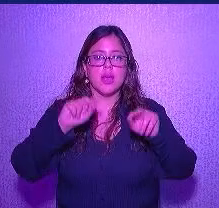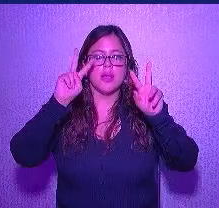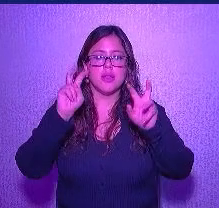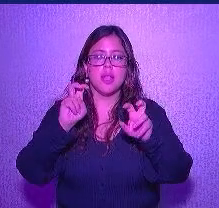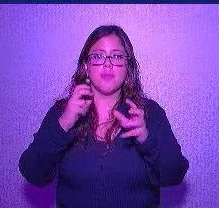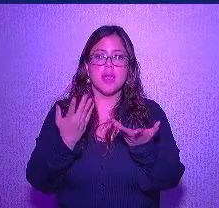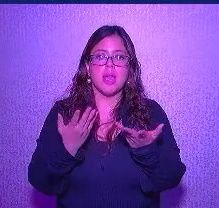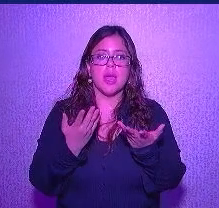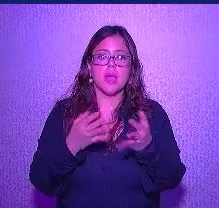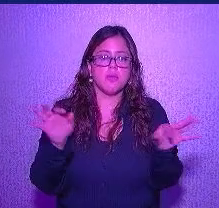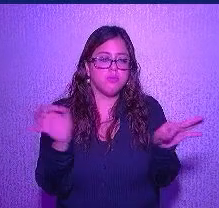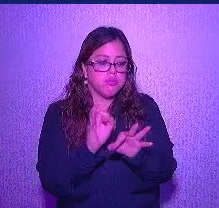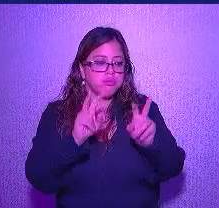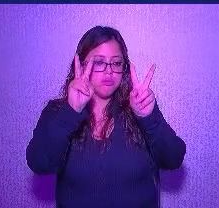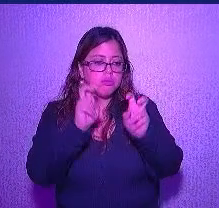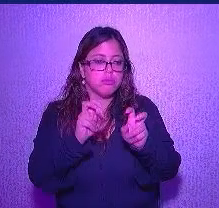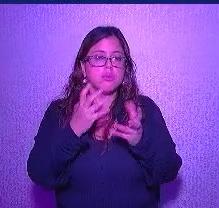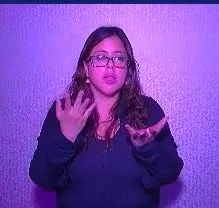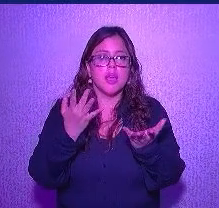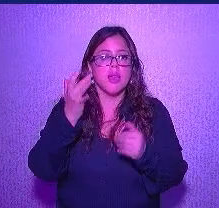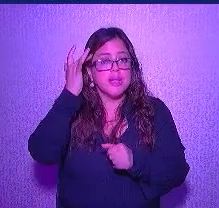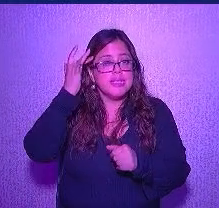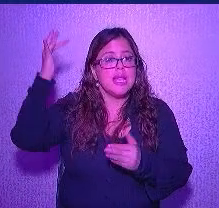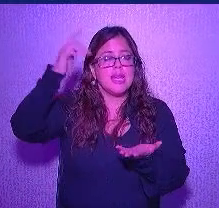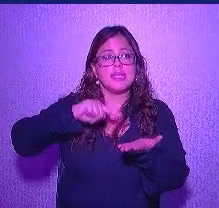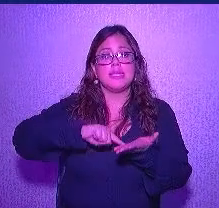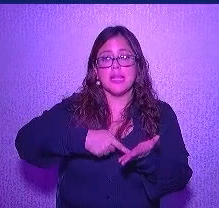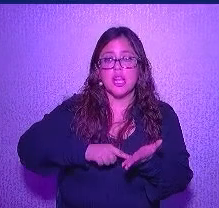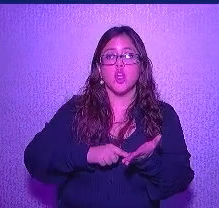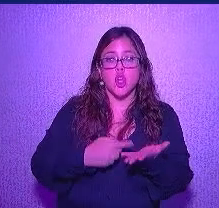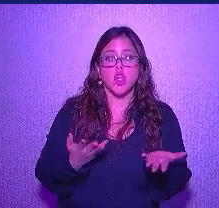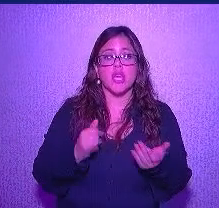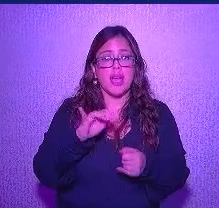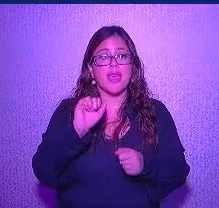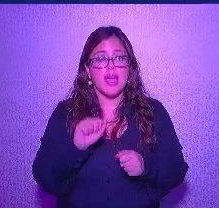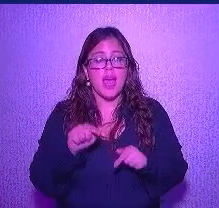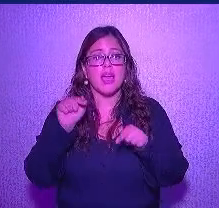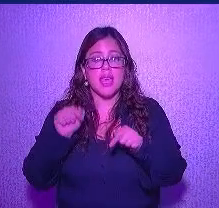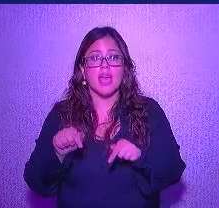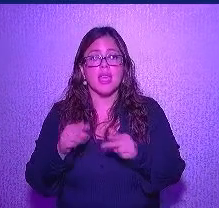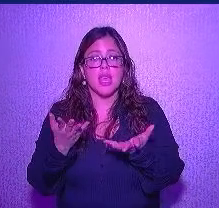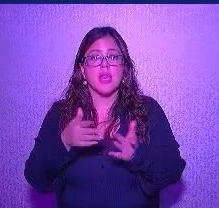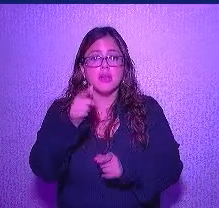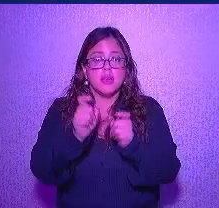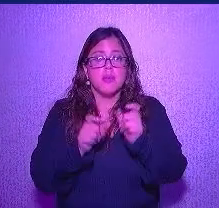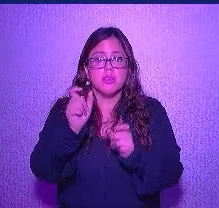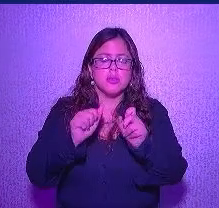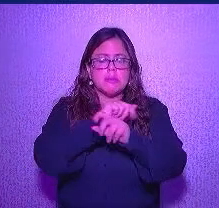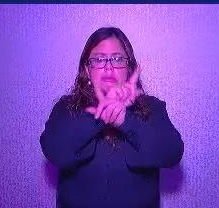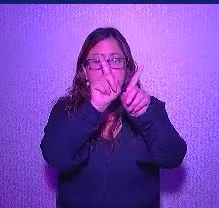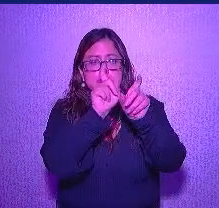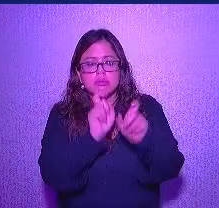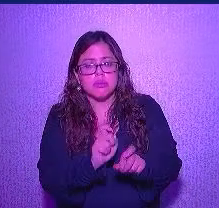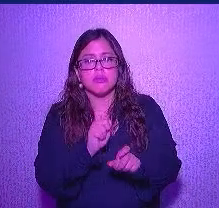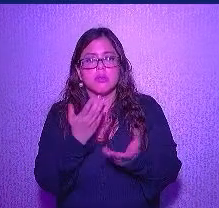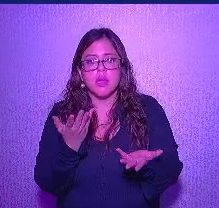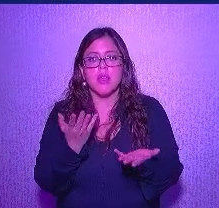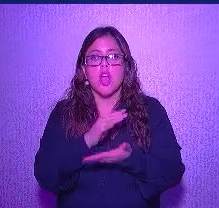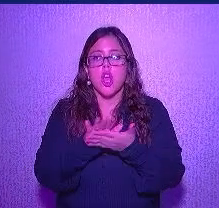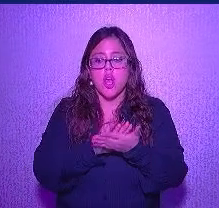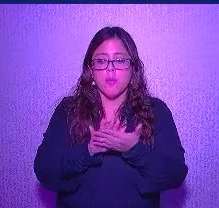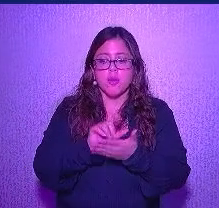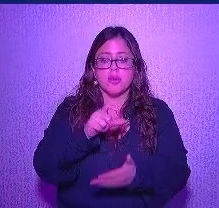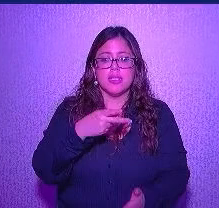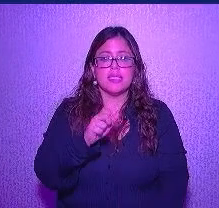esos niveles de Inteligencia artificial que es una incógnita que la ha buscado la humanidad el tiempo entero lo vemos en por ejemplo los